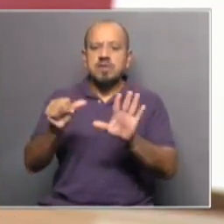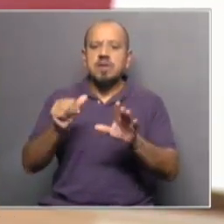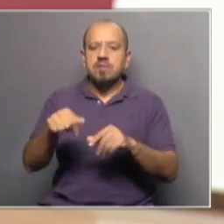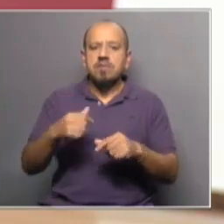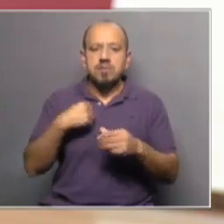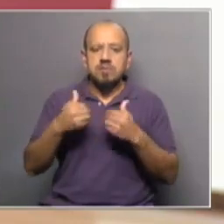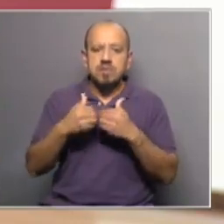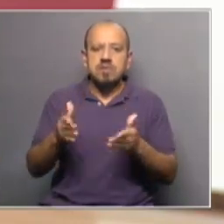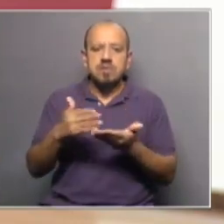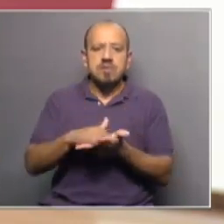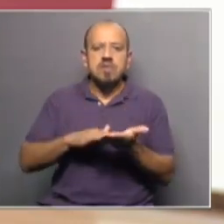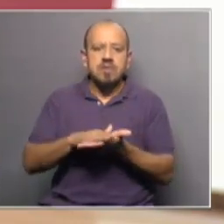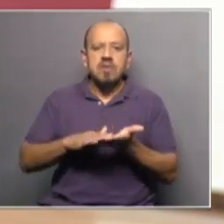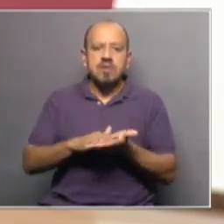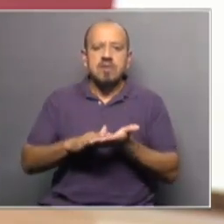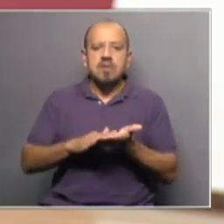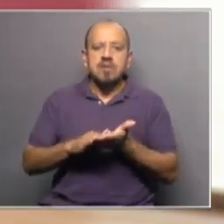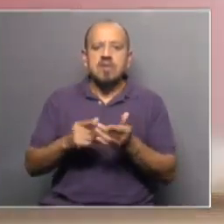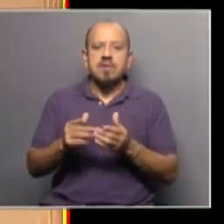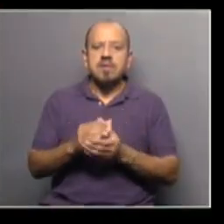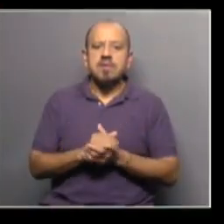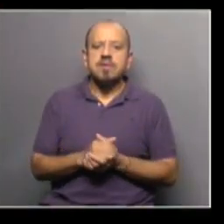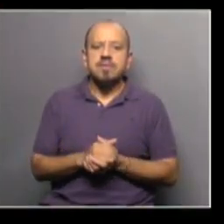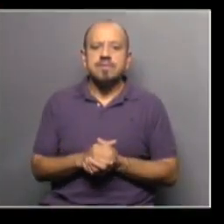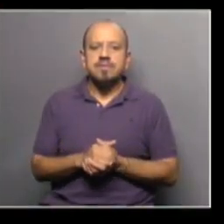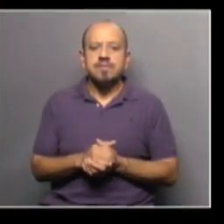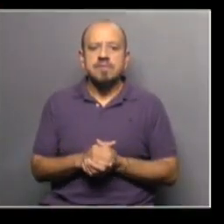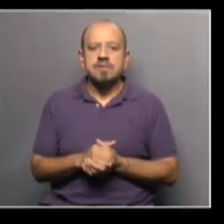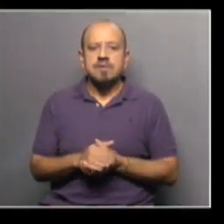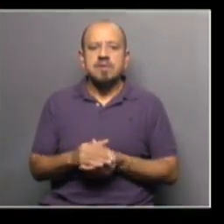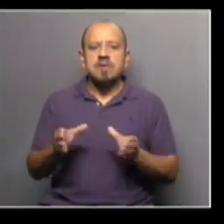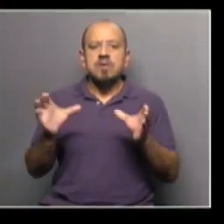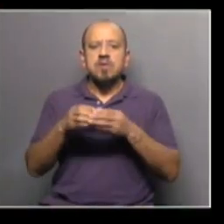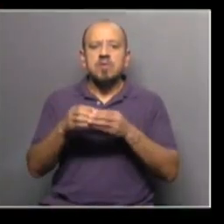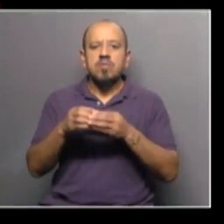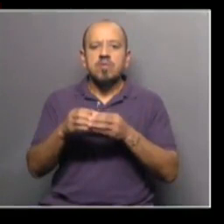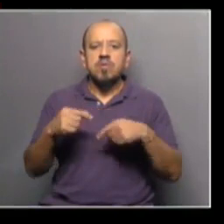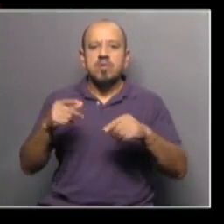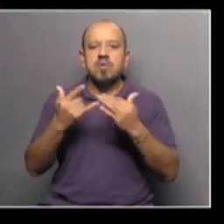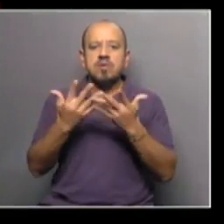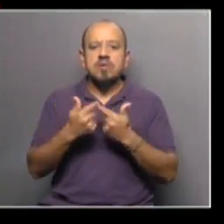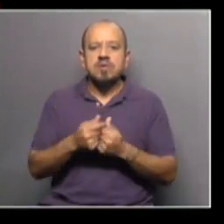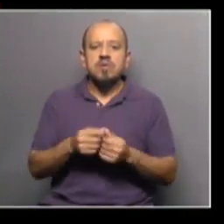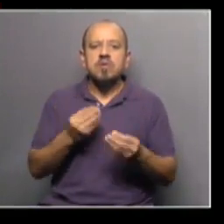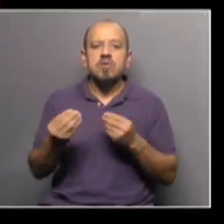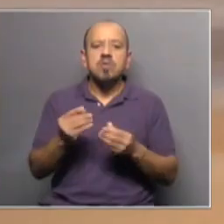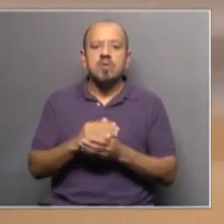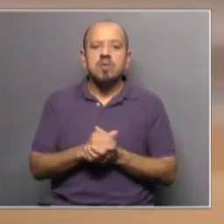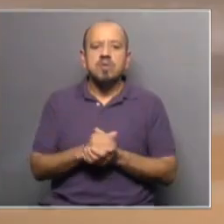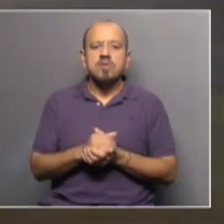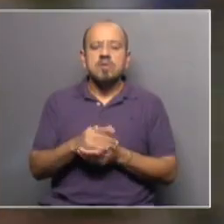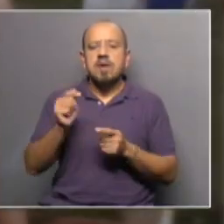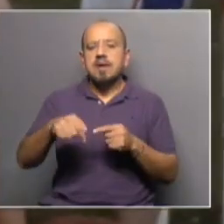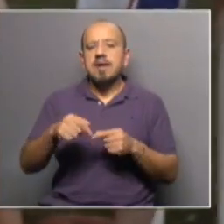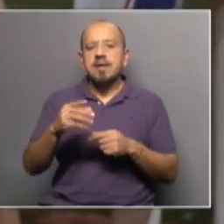empecé, no, ni cerca de eso. ¿Y a nivel grupal, de la estructura, de la organización, cómo era? Acá en Albatros,